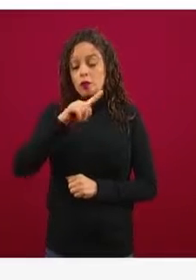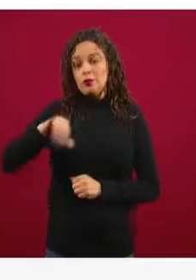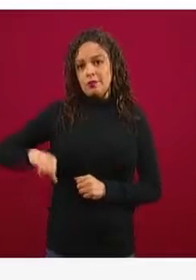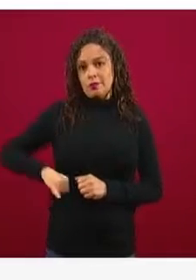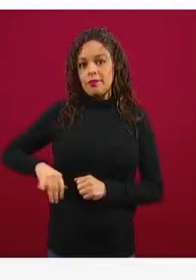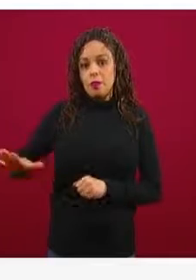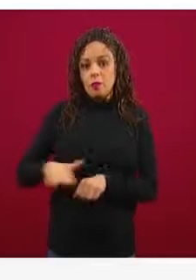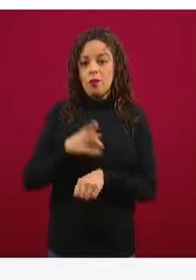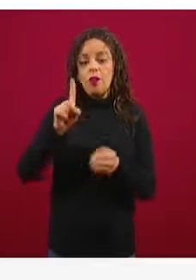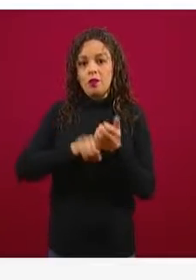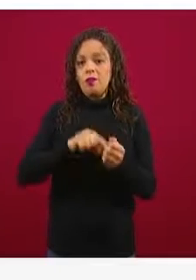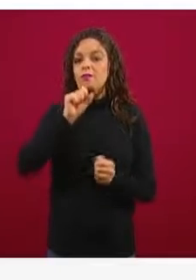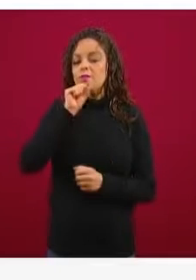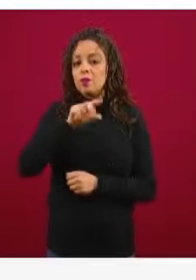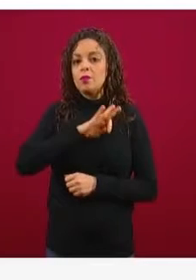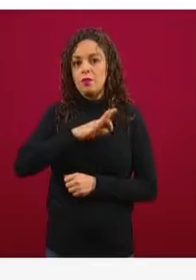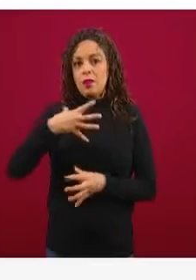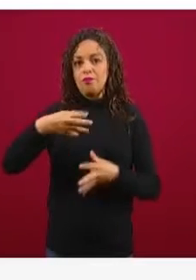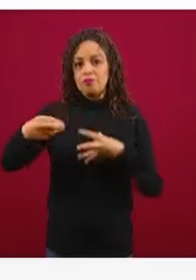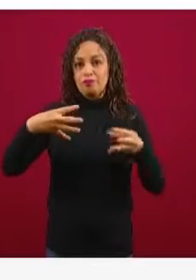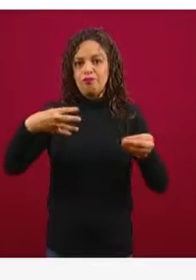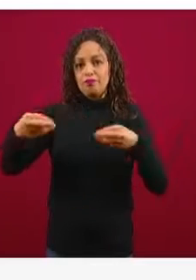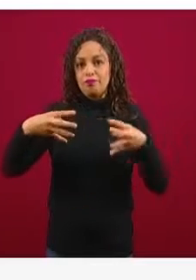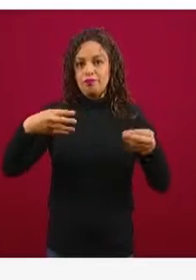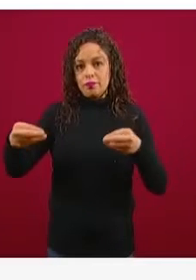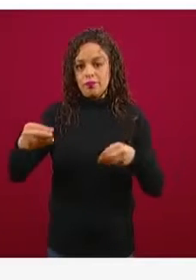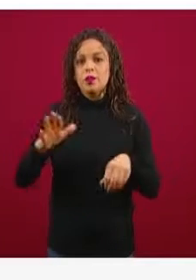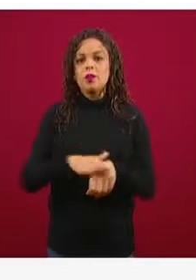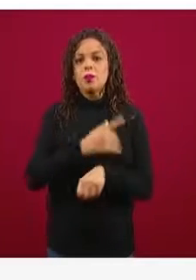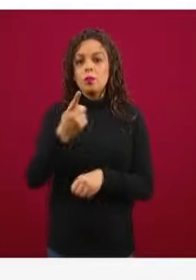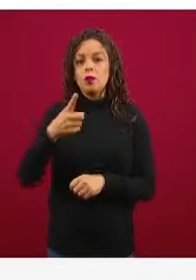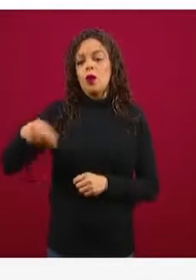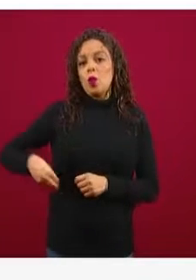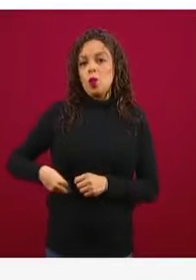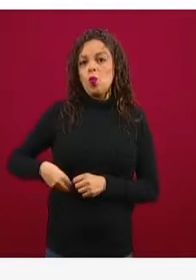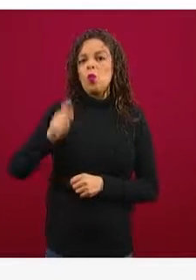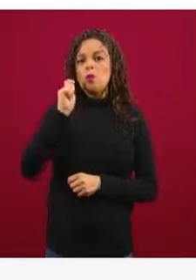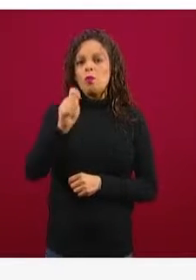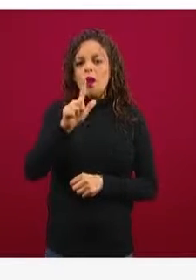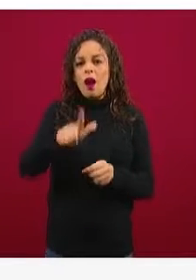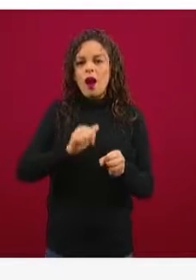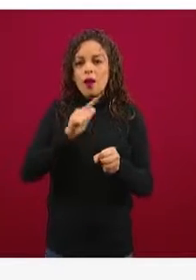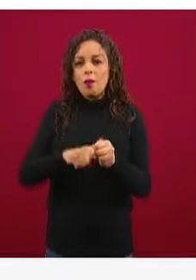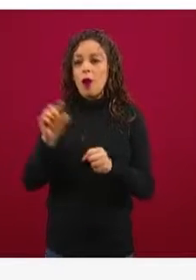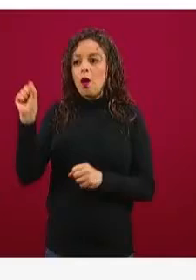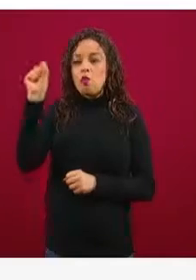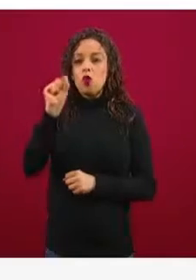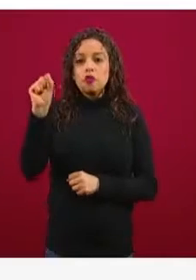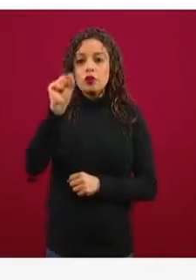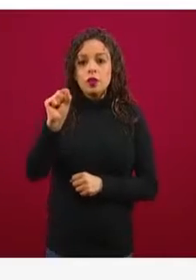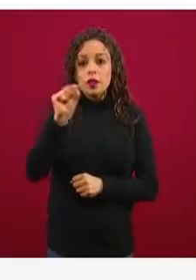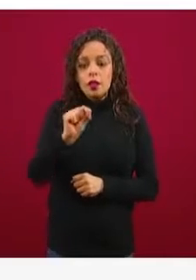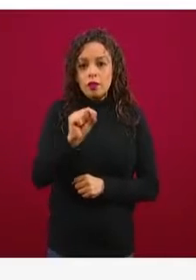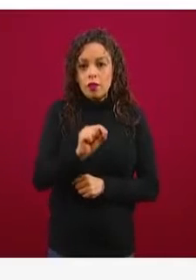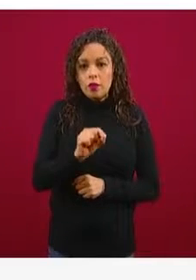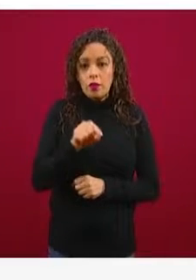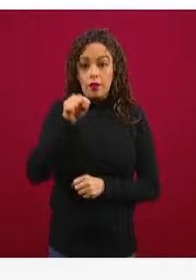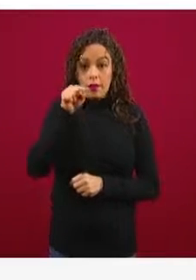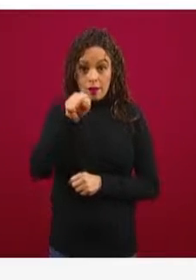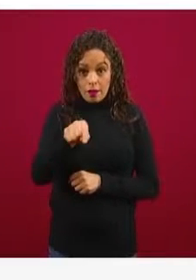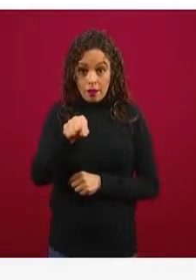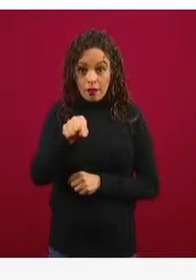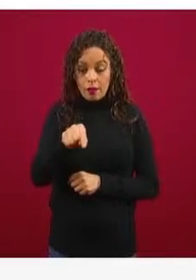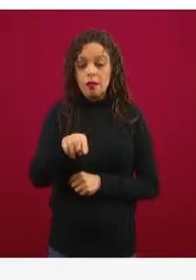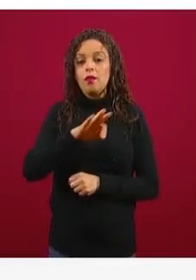que se transmite por un tipo específico de mosquitos, y en la medida en que proliferen los mosquitos puede proliferar